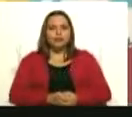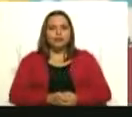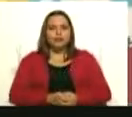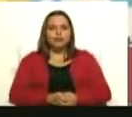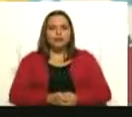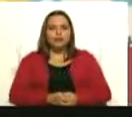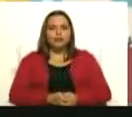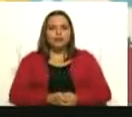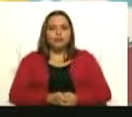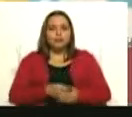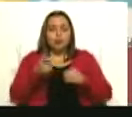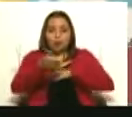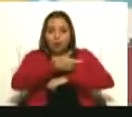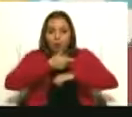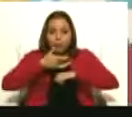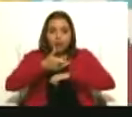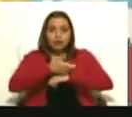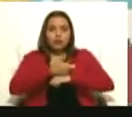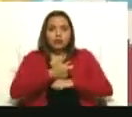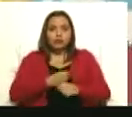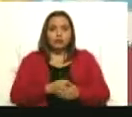para que el gobierno,